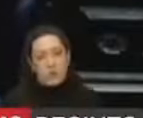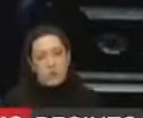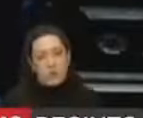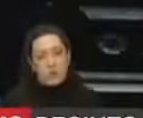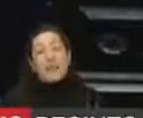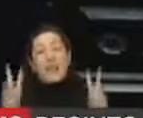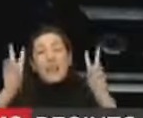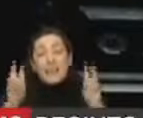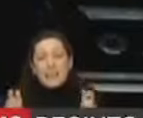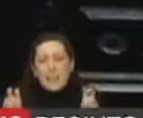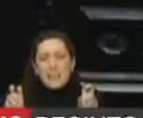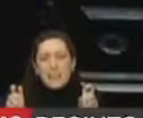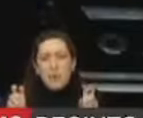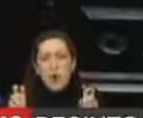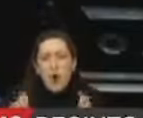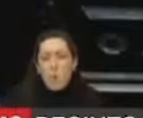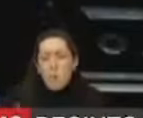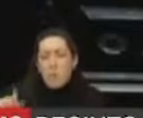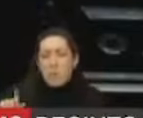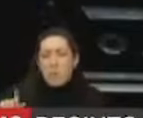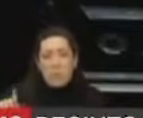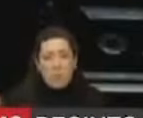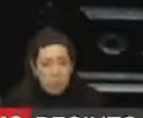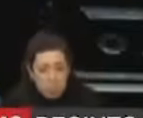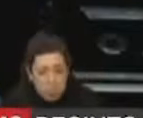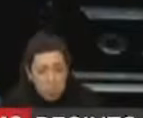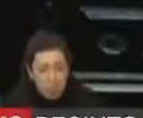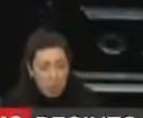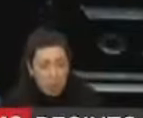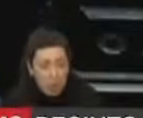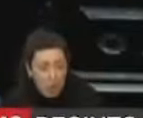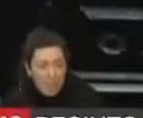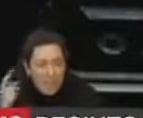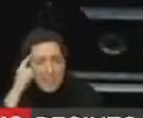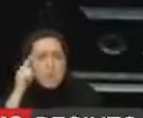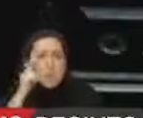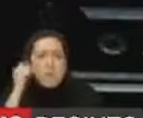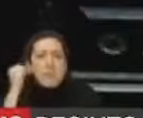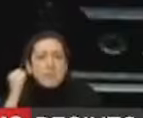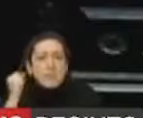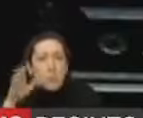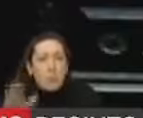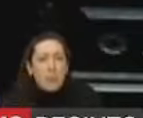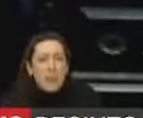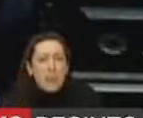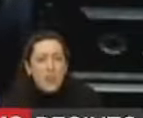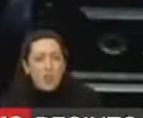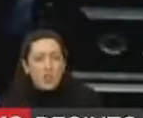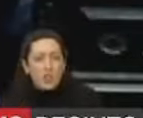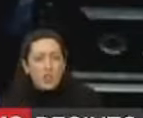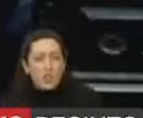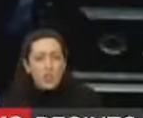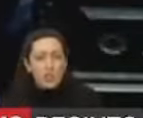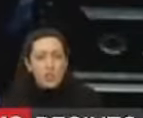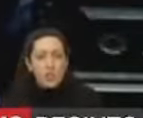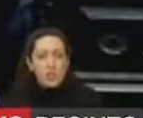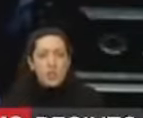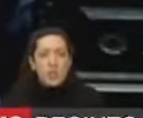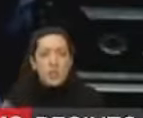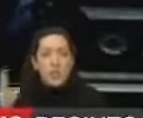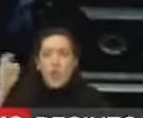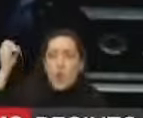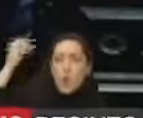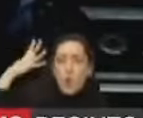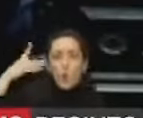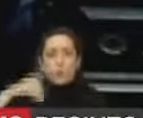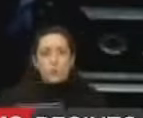estuve diciendo que ellos nacieron de una mujer, si tienen mamá o abuela, que no nos repriman, porque nosotros venimos todos los miércoles acá, no